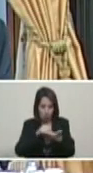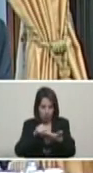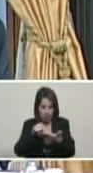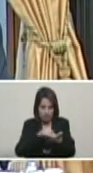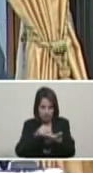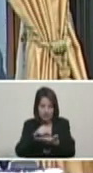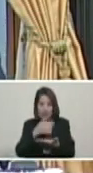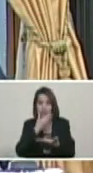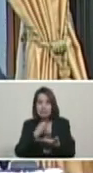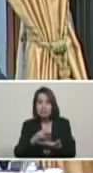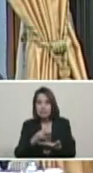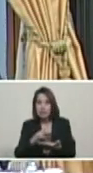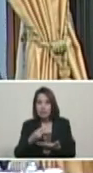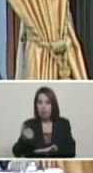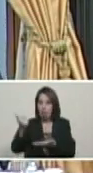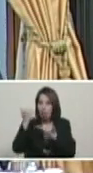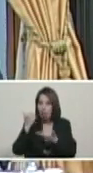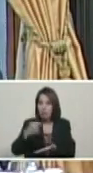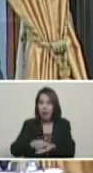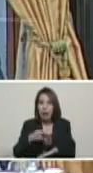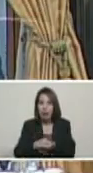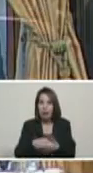aguinaldo? ¿Cuánto me toca esto? ¿Cuánto me toca aquello?